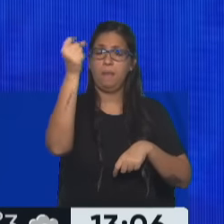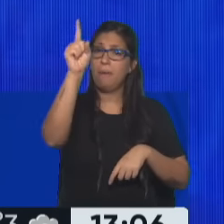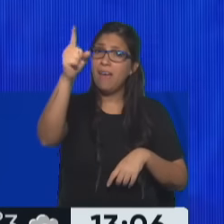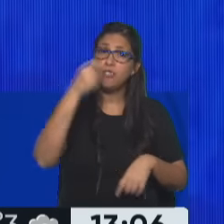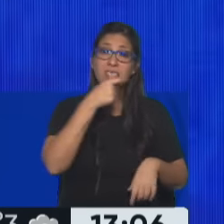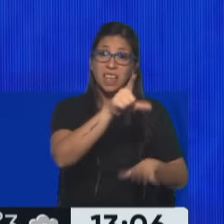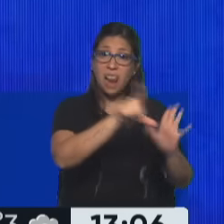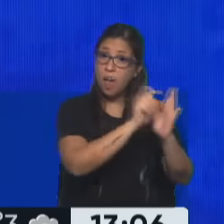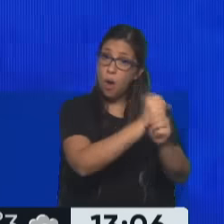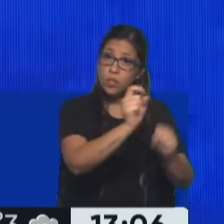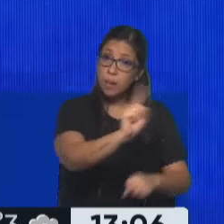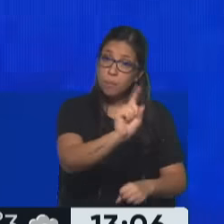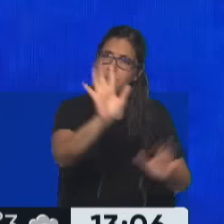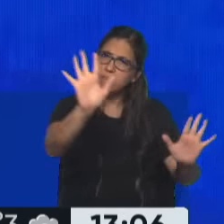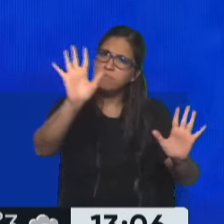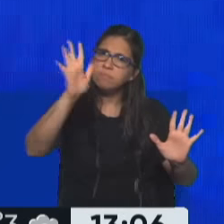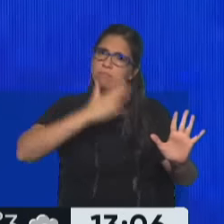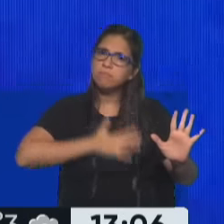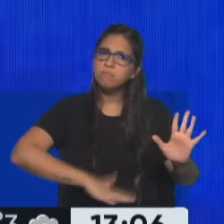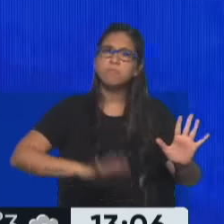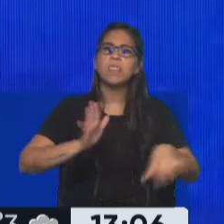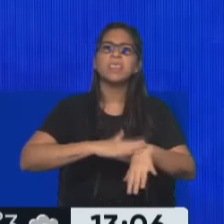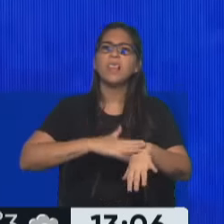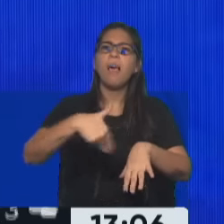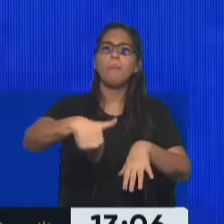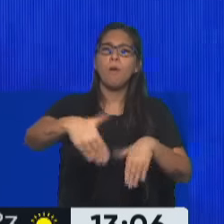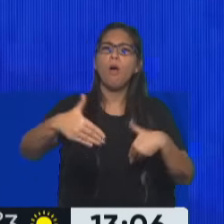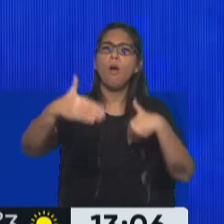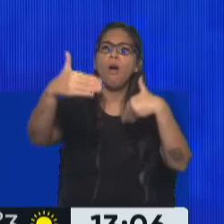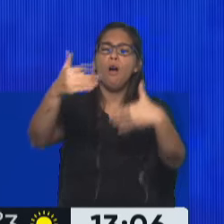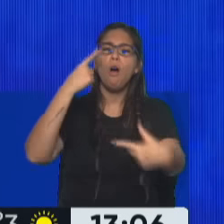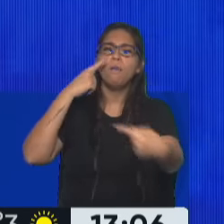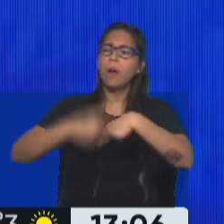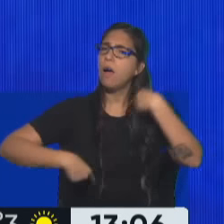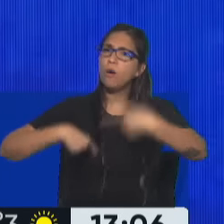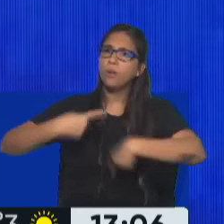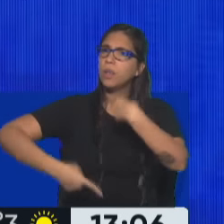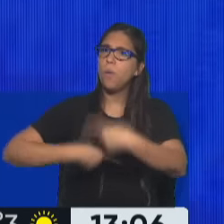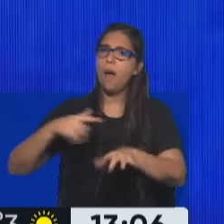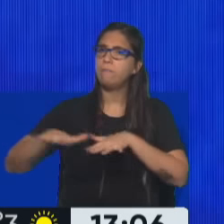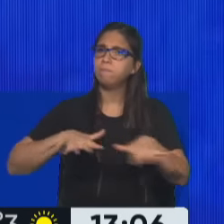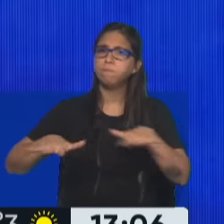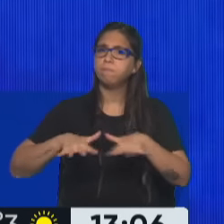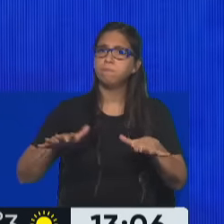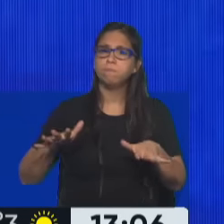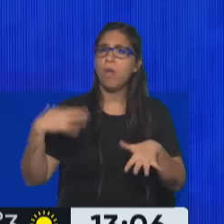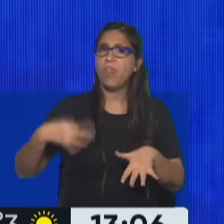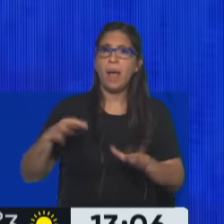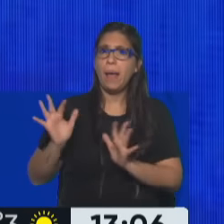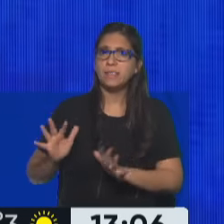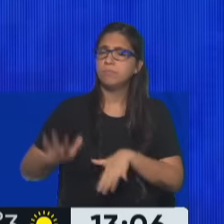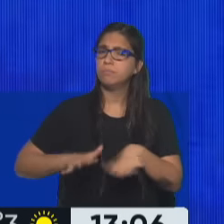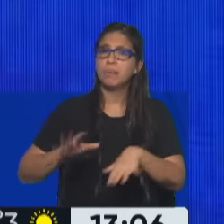eso no pasara, es un tema de tiempo. Nosotros vamos a seguir haciendo las cosas que hay que hacer. El año que viene